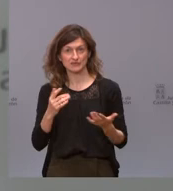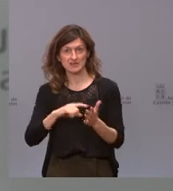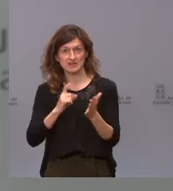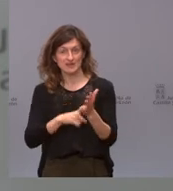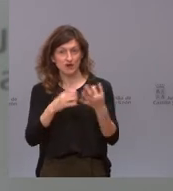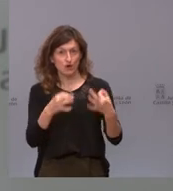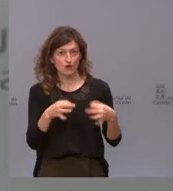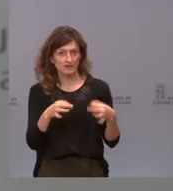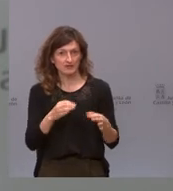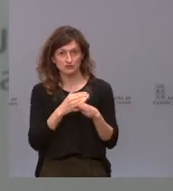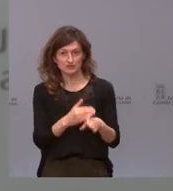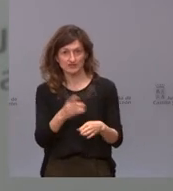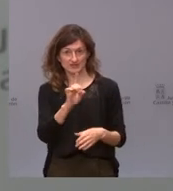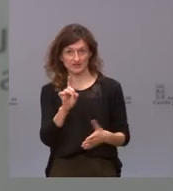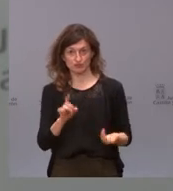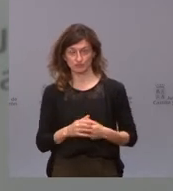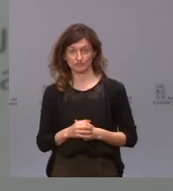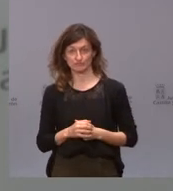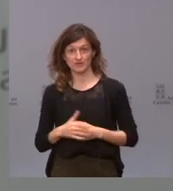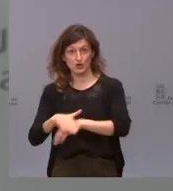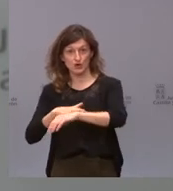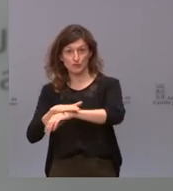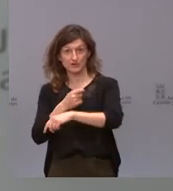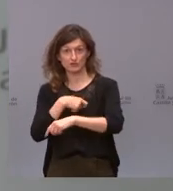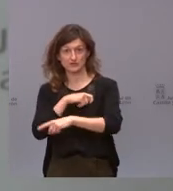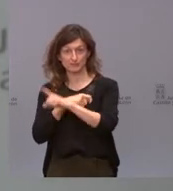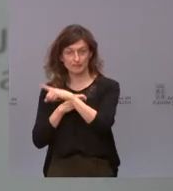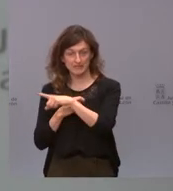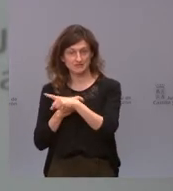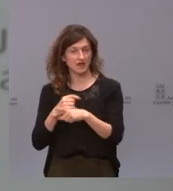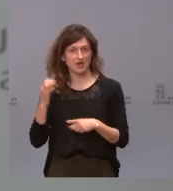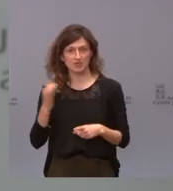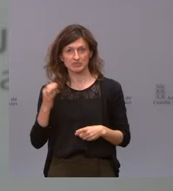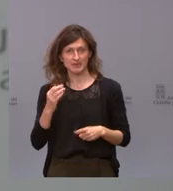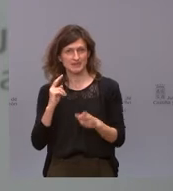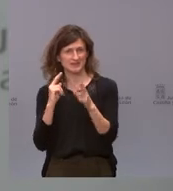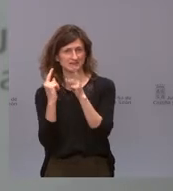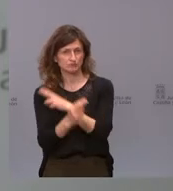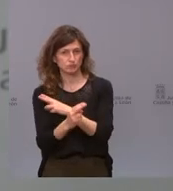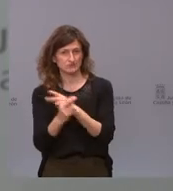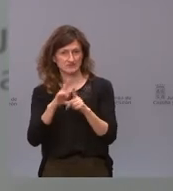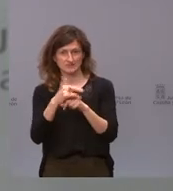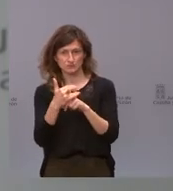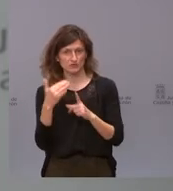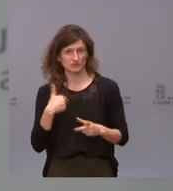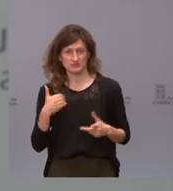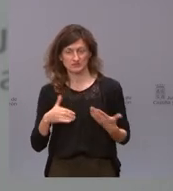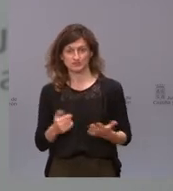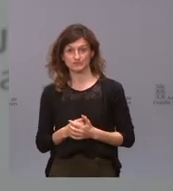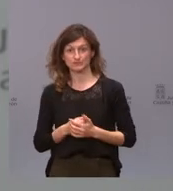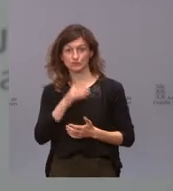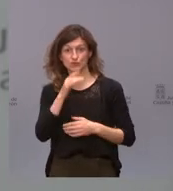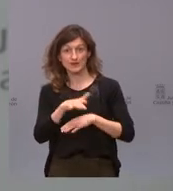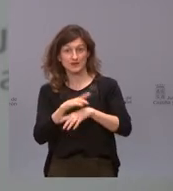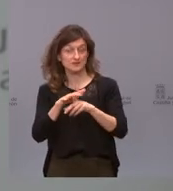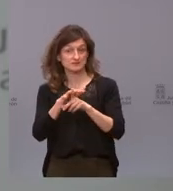es claramente insuficiente y el gobierno de españa tiene que dar una respuesta a esta situación el estado